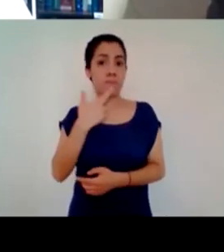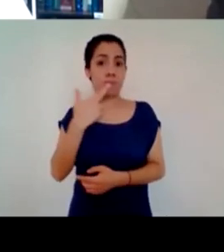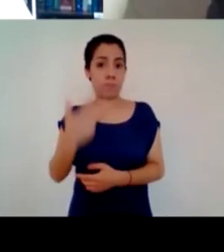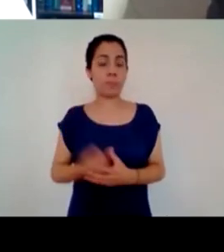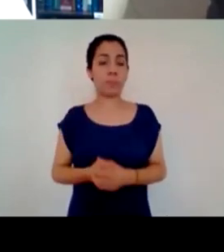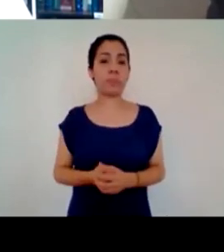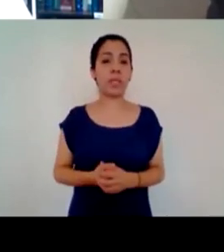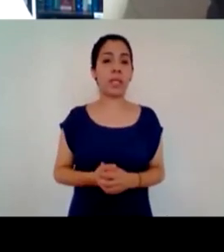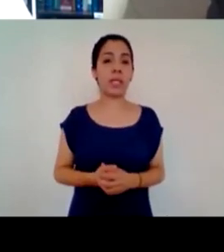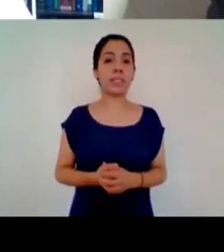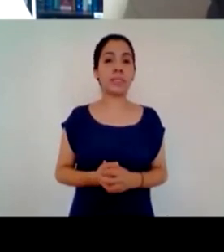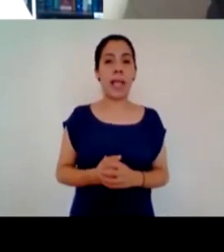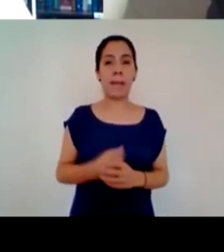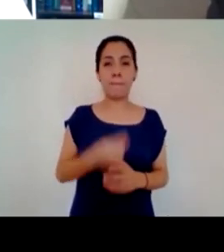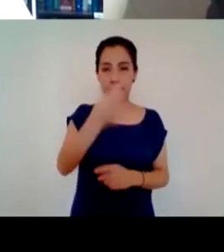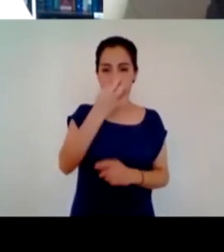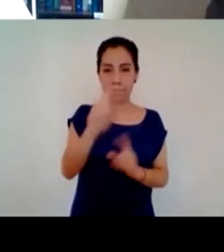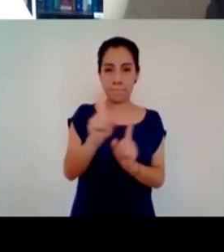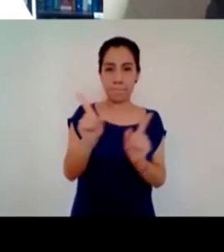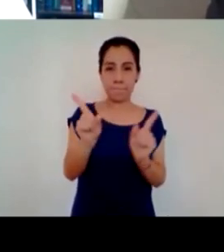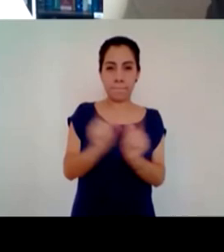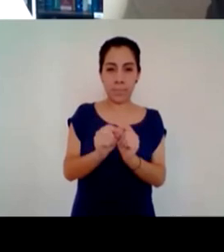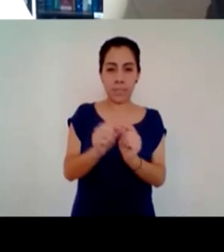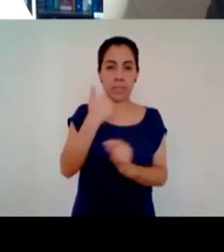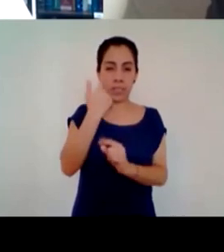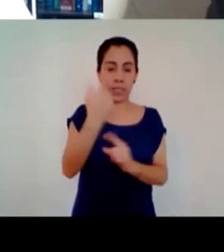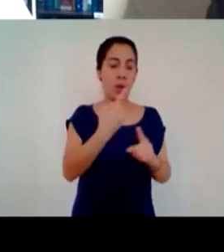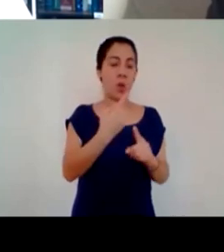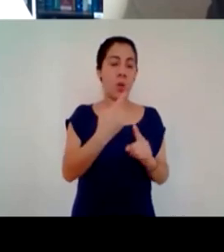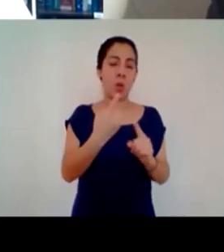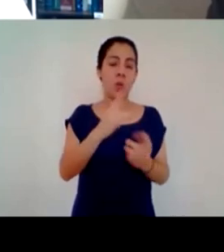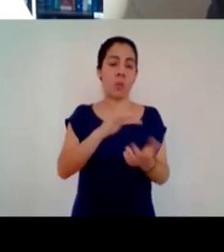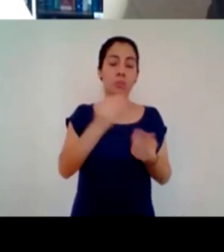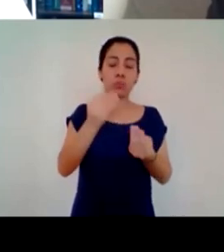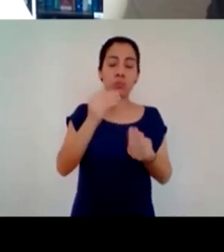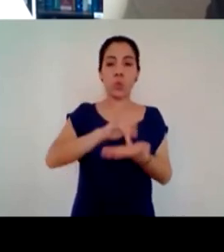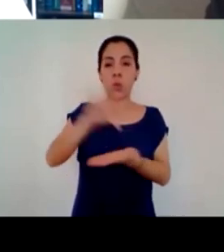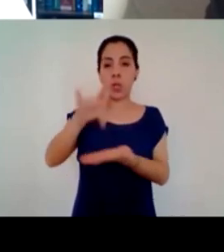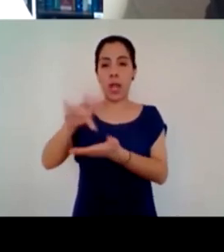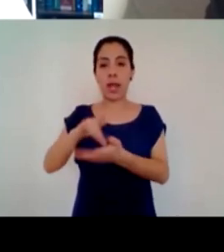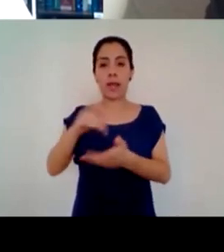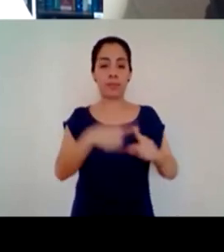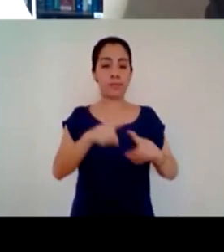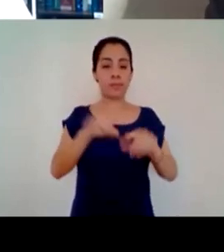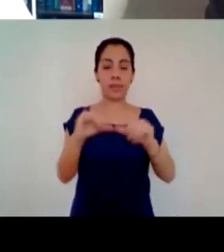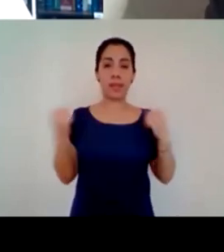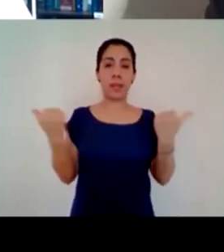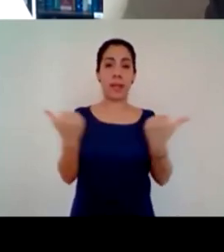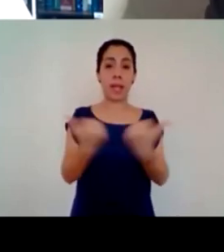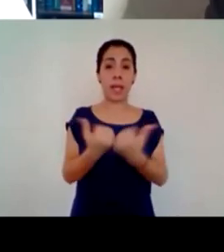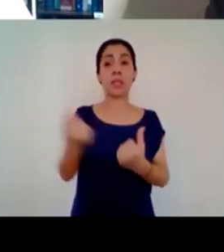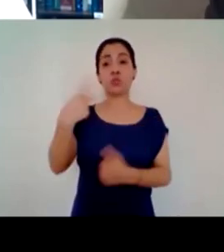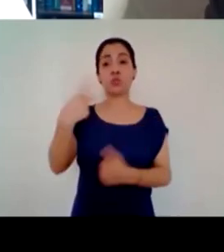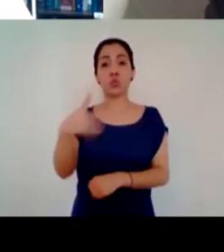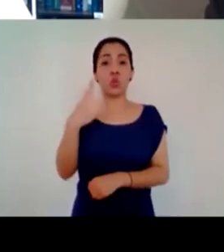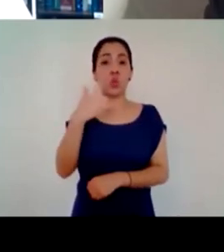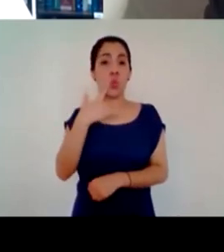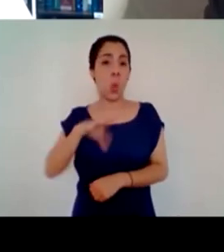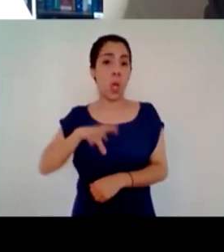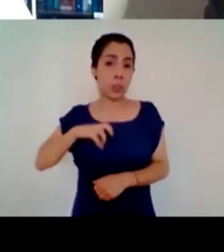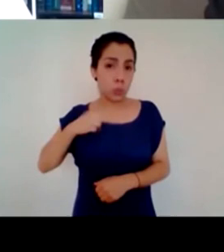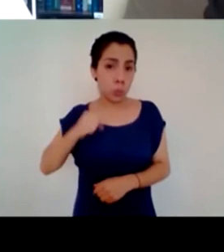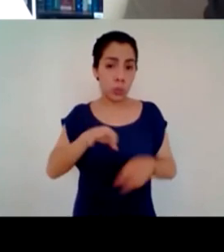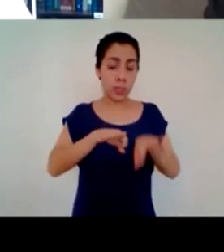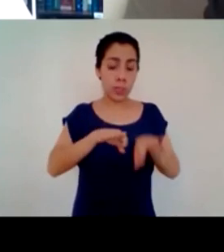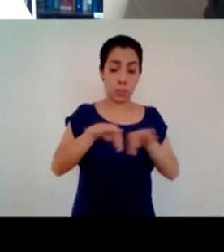palabra, pues agradecerles a las asociaciones civiles por todo el esfuerzo que hacen en nombre de la población, comentarles a todos que